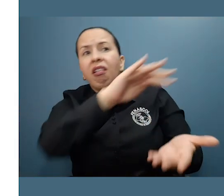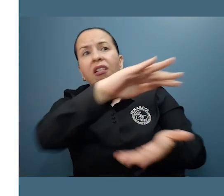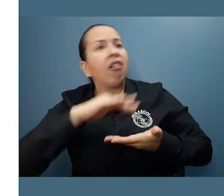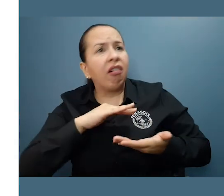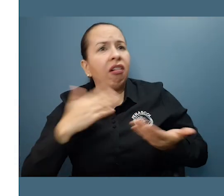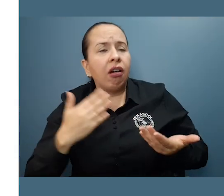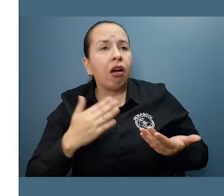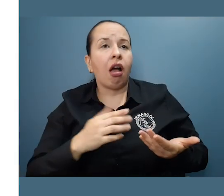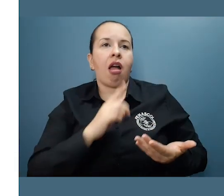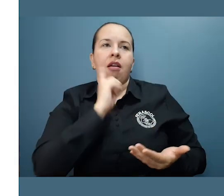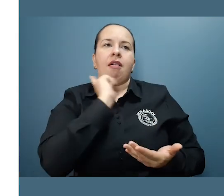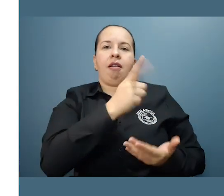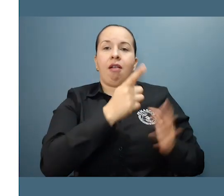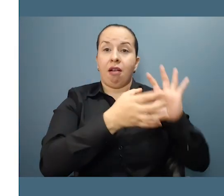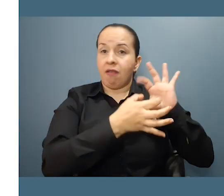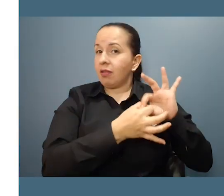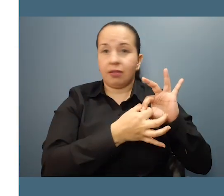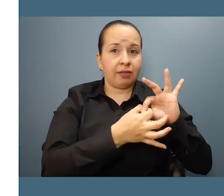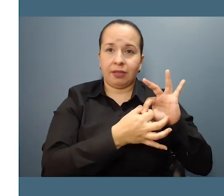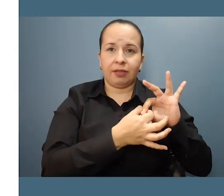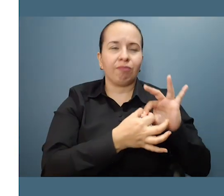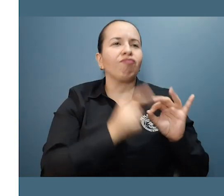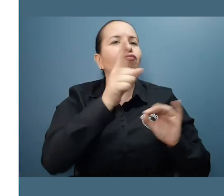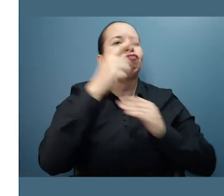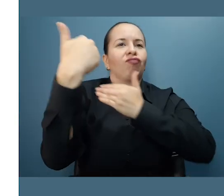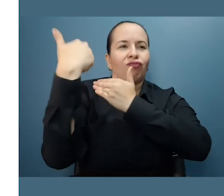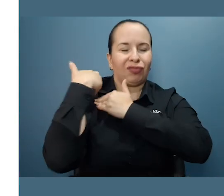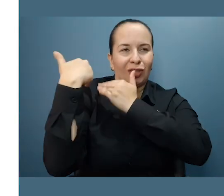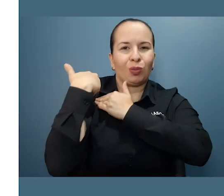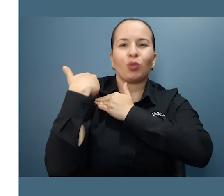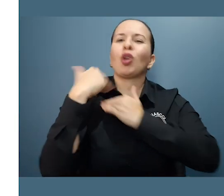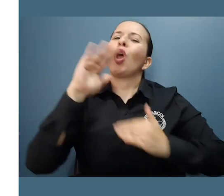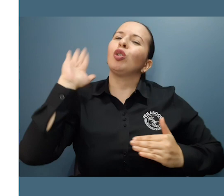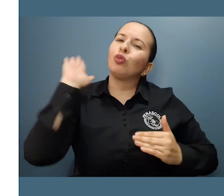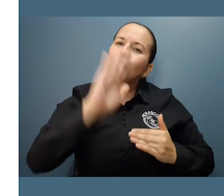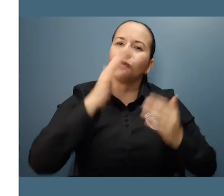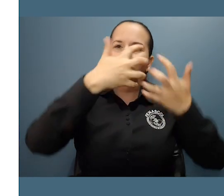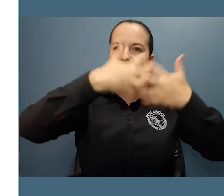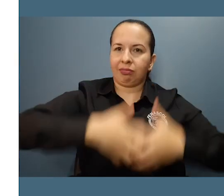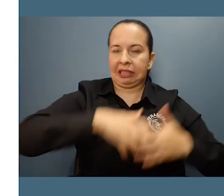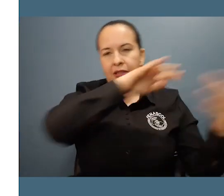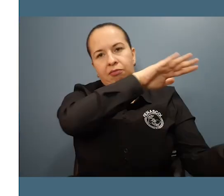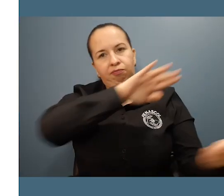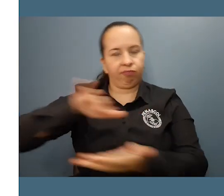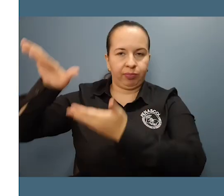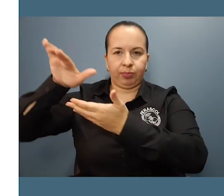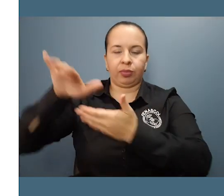Cualquier demora en la entrega será responsabilidad de la compañía de mensajería y no de Fenascol.